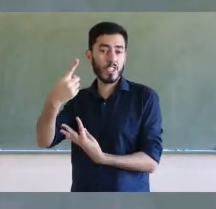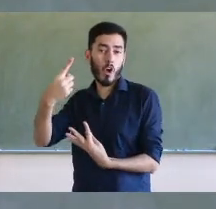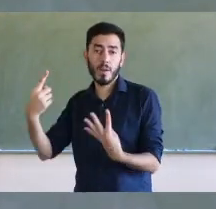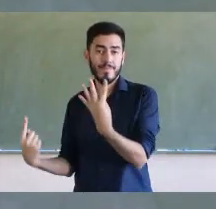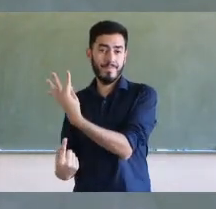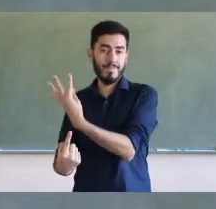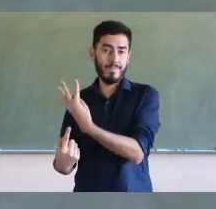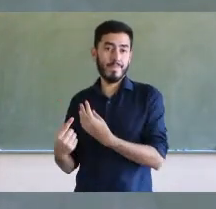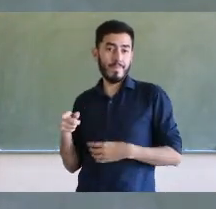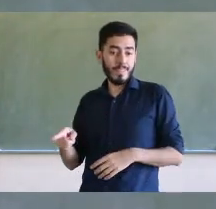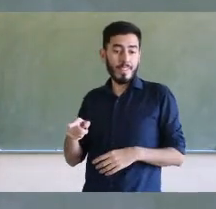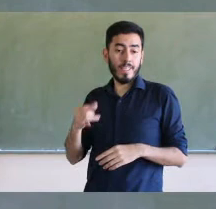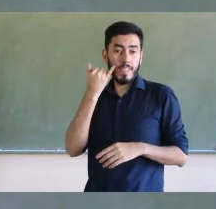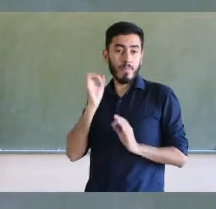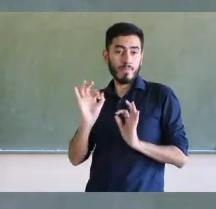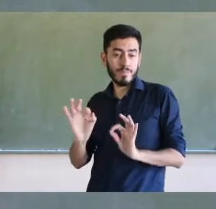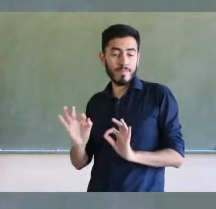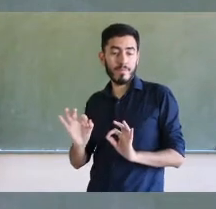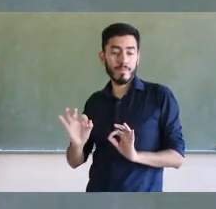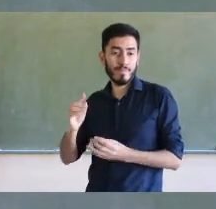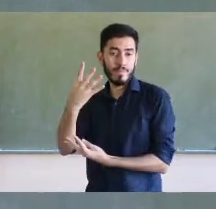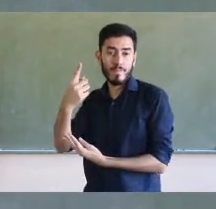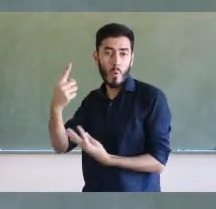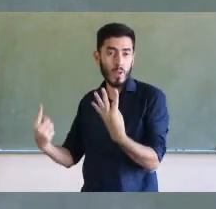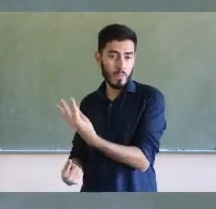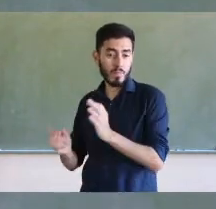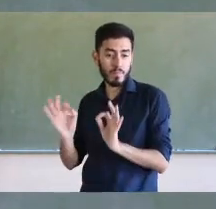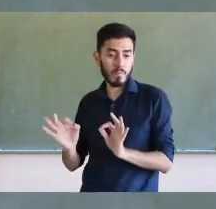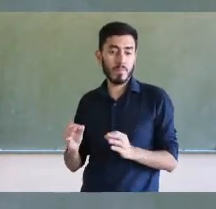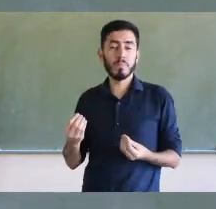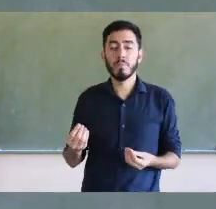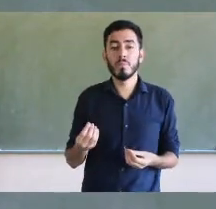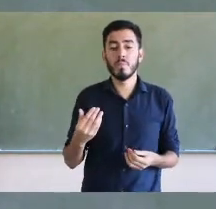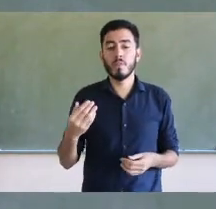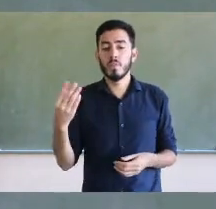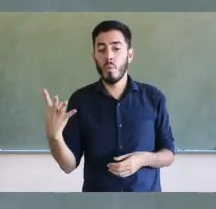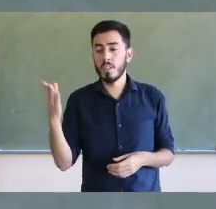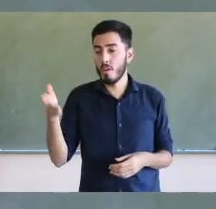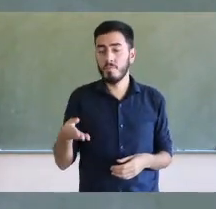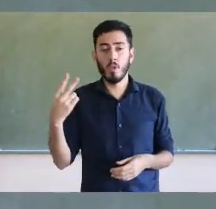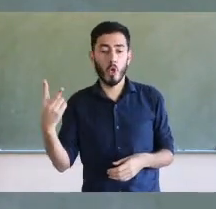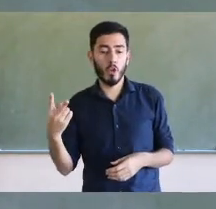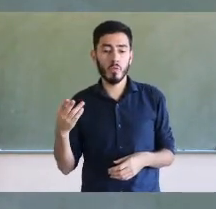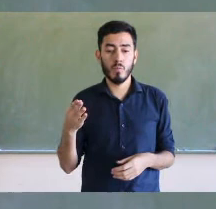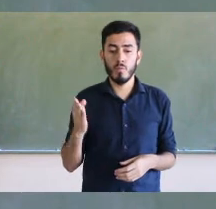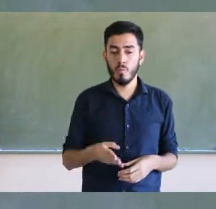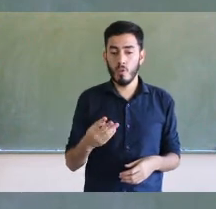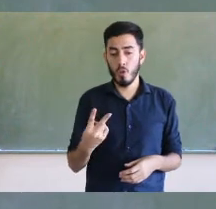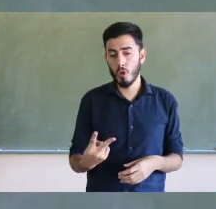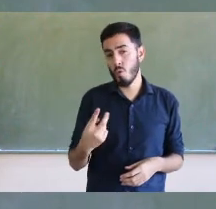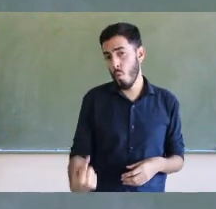Una vez que tengo invertida la segunda fracción, simplifico. Me queda 2, me queda 1. 1,